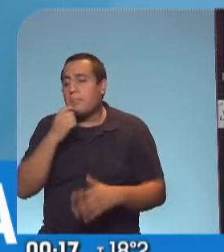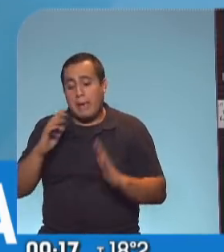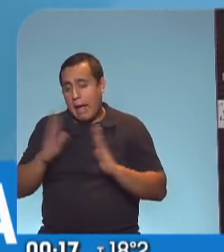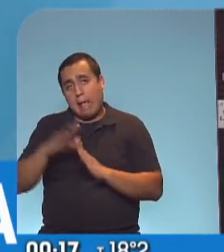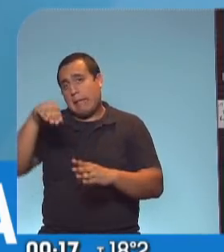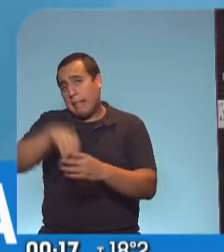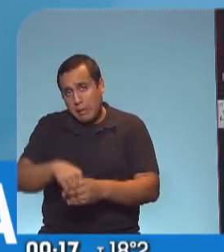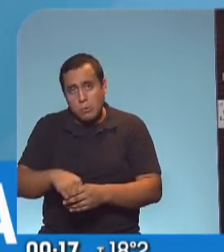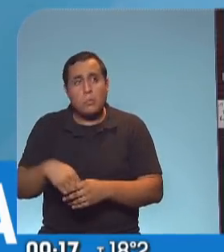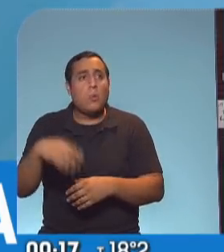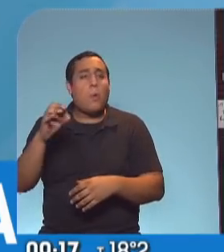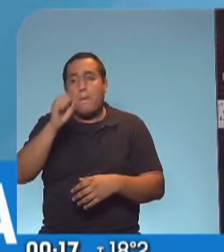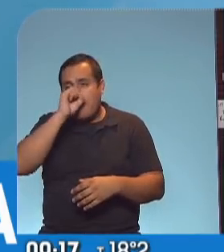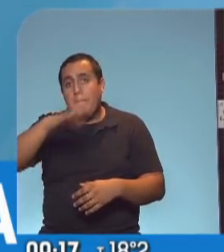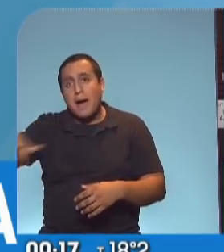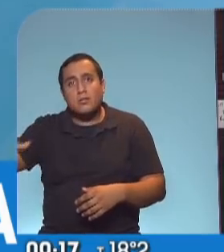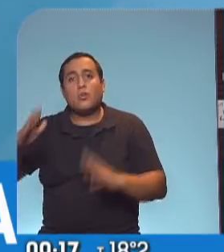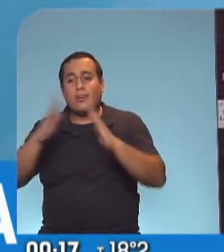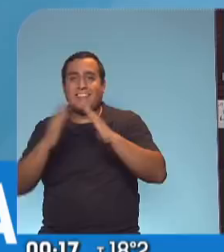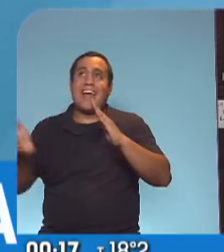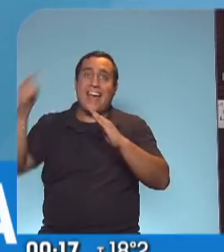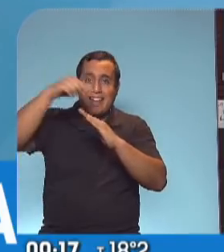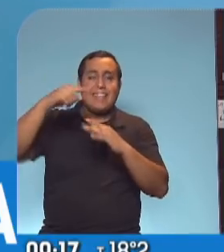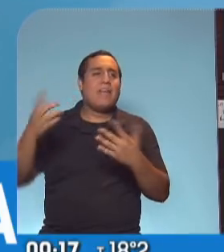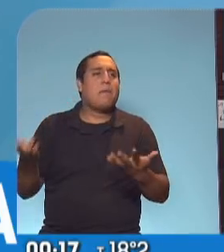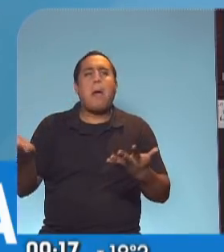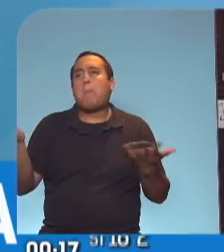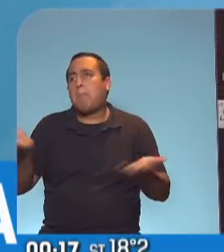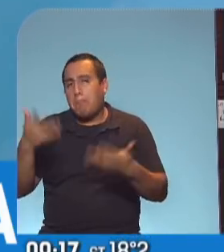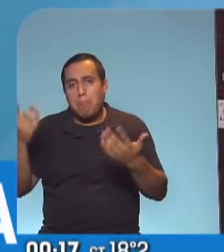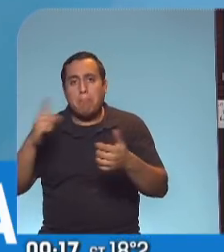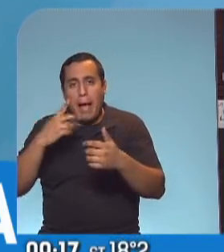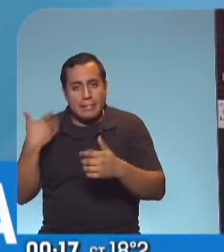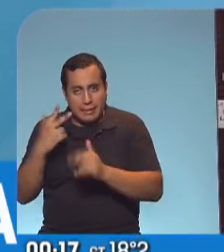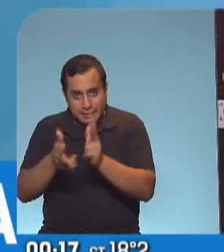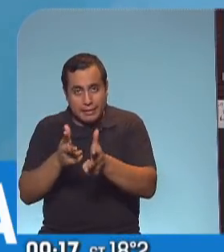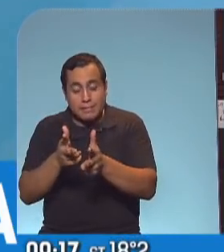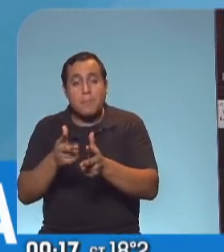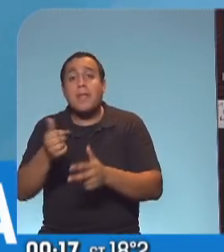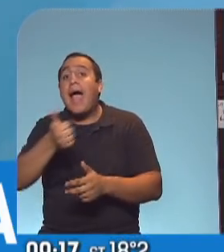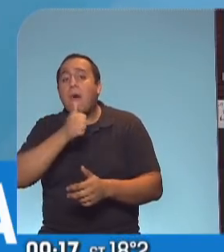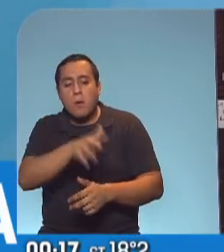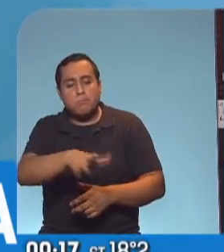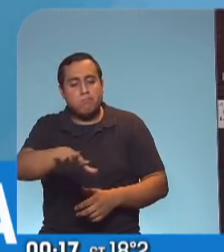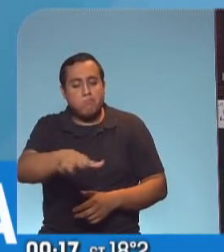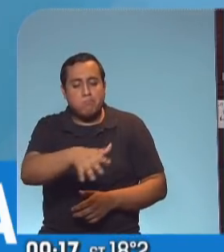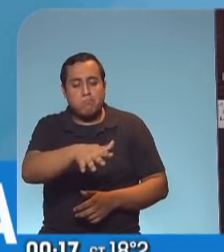casa, del patio, las terrazas, como decíamos recién al principio. Agua que está